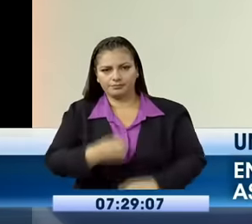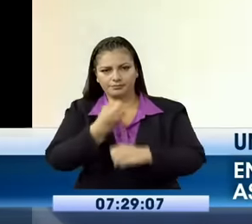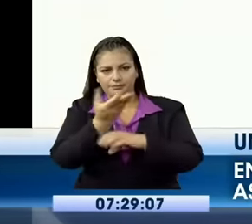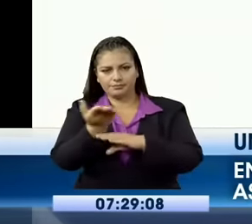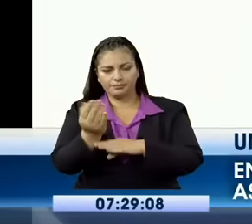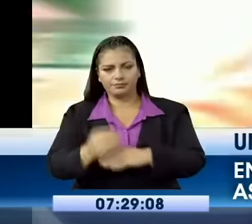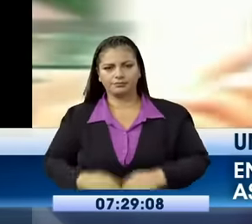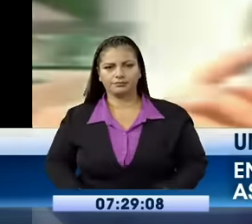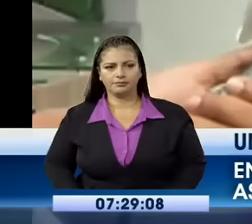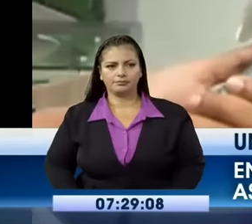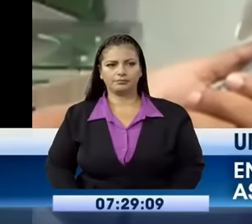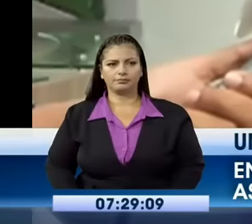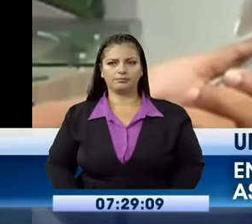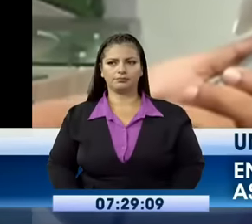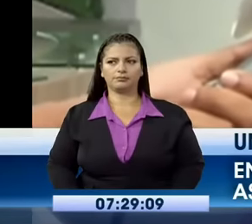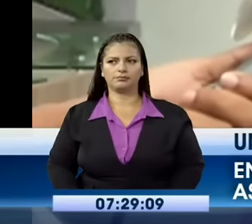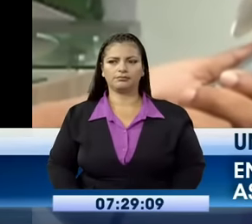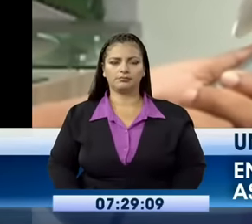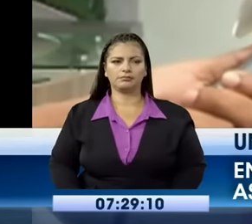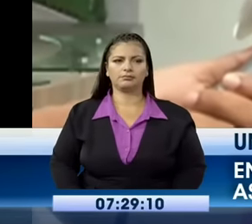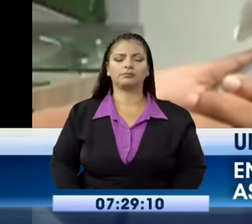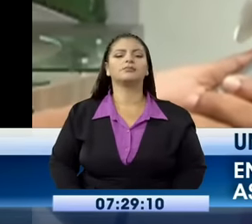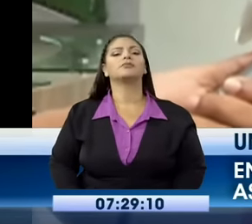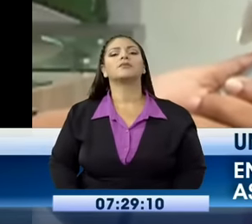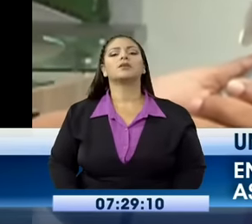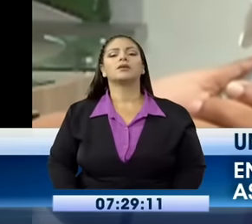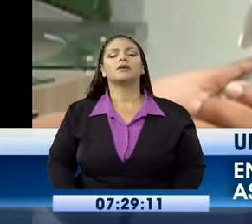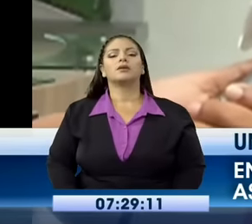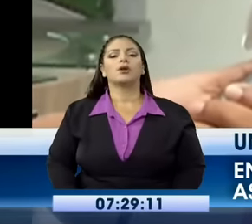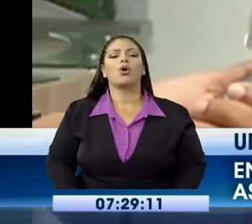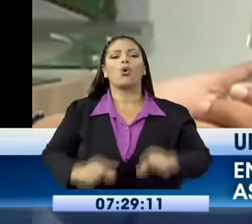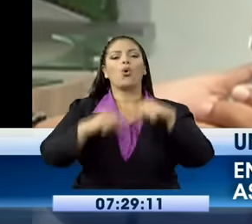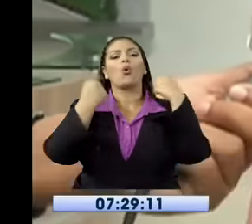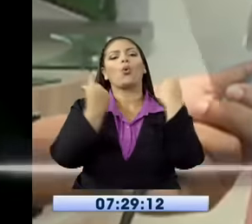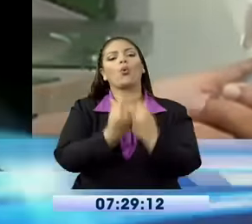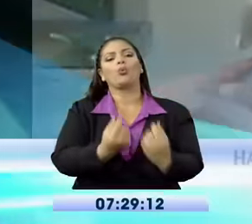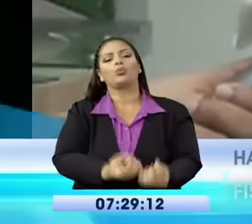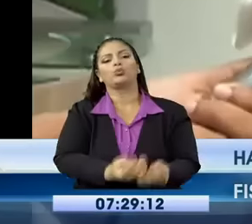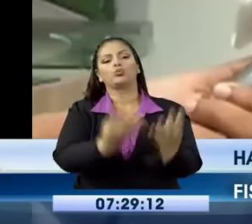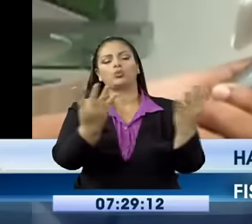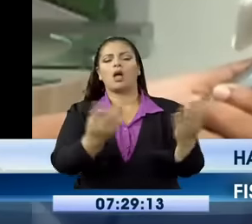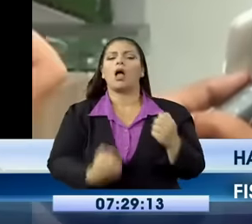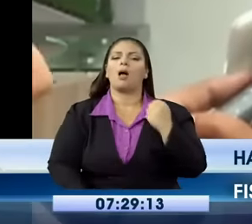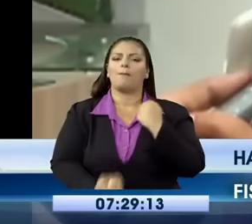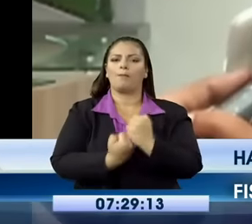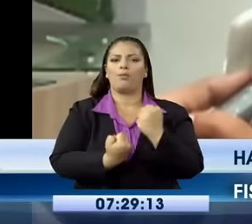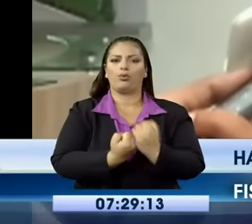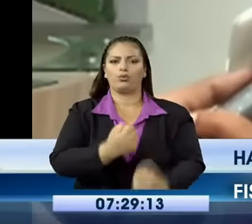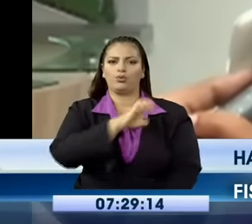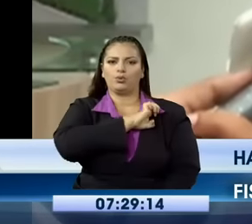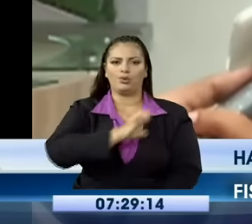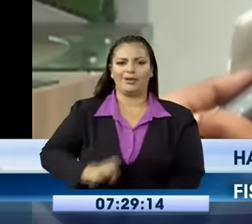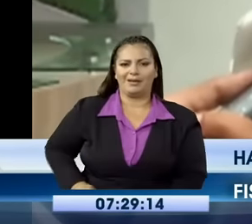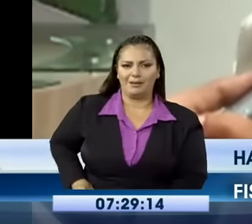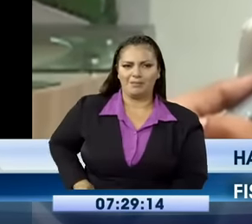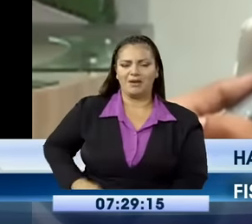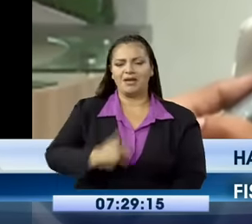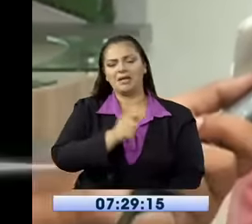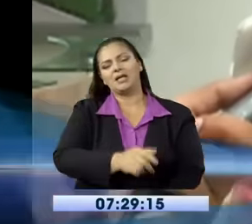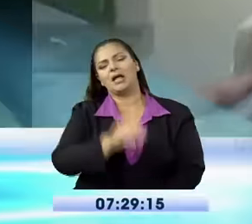suceso salían unos hinchas del emel de un concierto al salir de allí